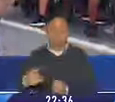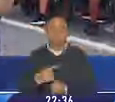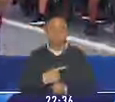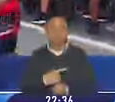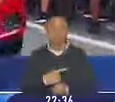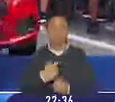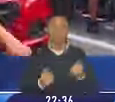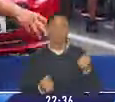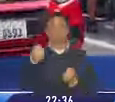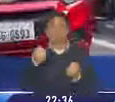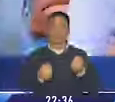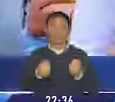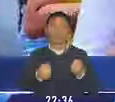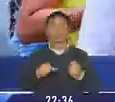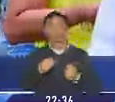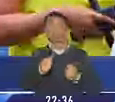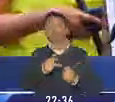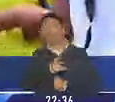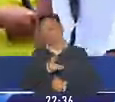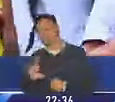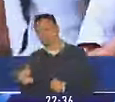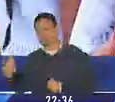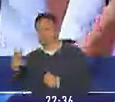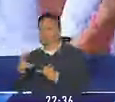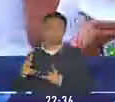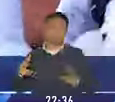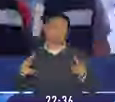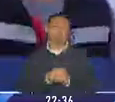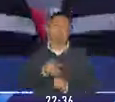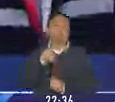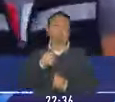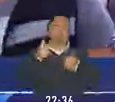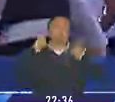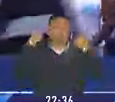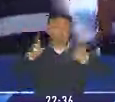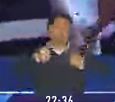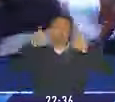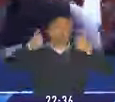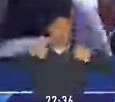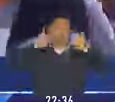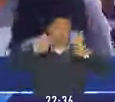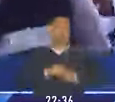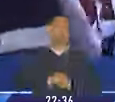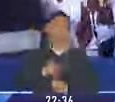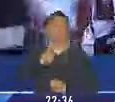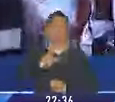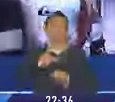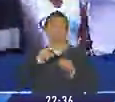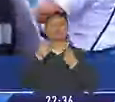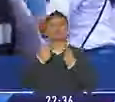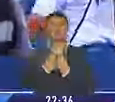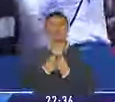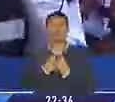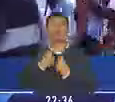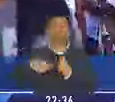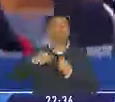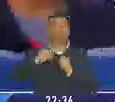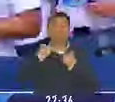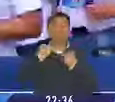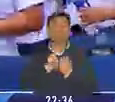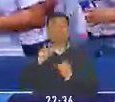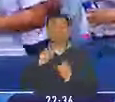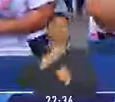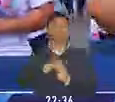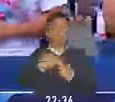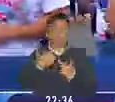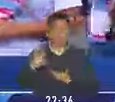los vehículos sean desviados por otras rutas. Quienes protestaban en el lugar eran integrantes de varias organizaciones sociales que exigen que